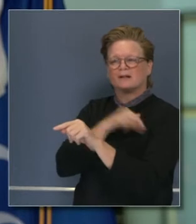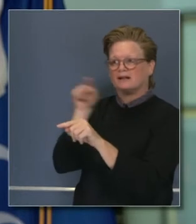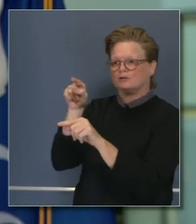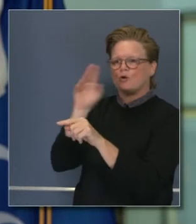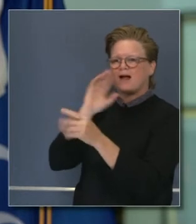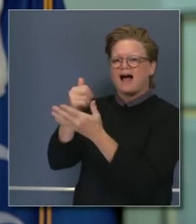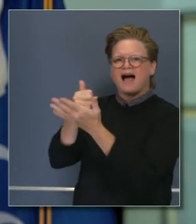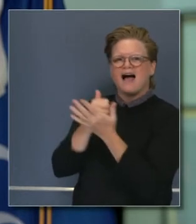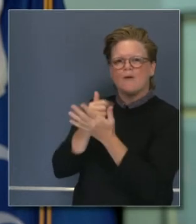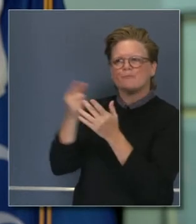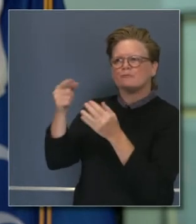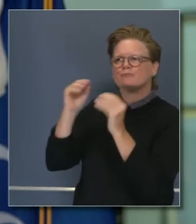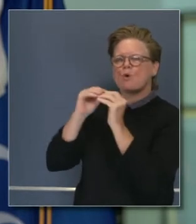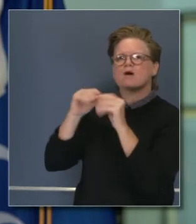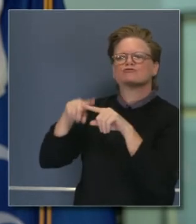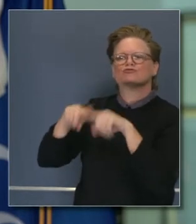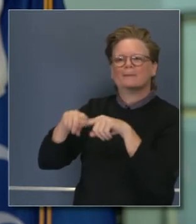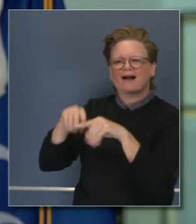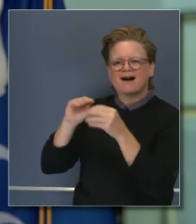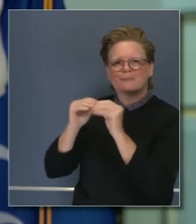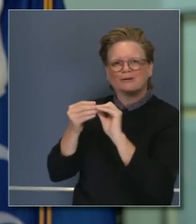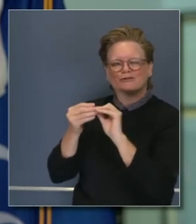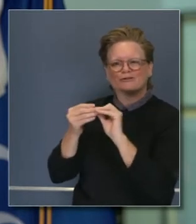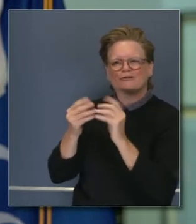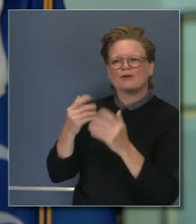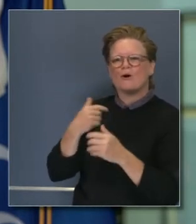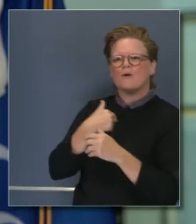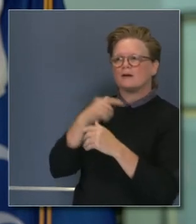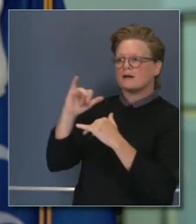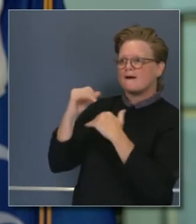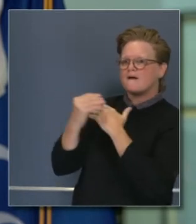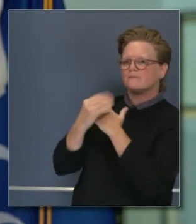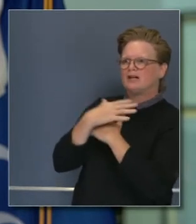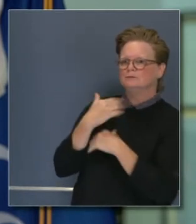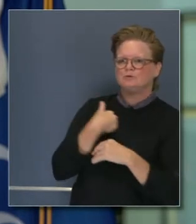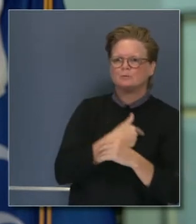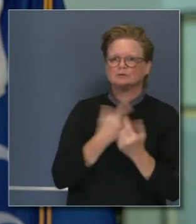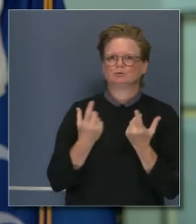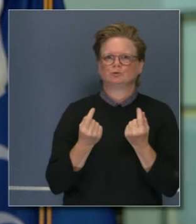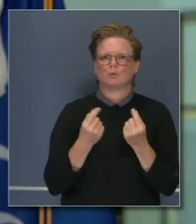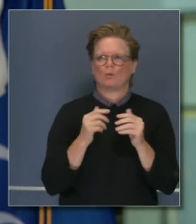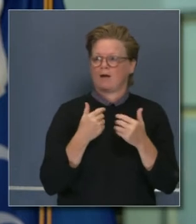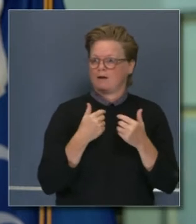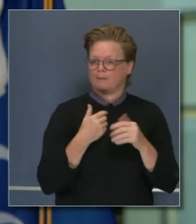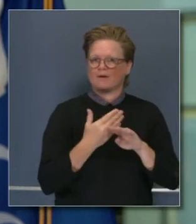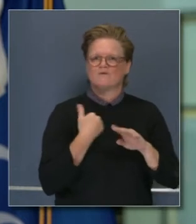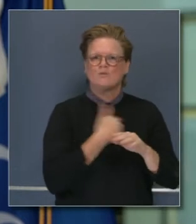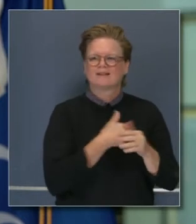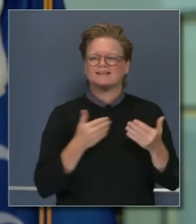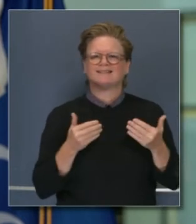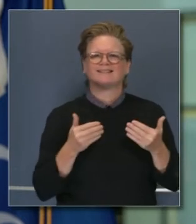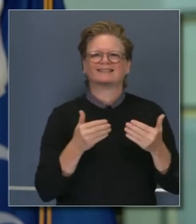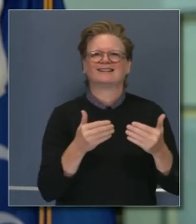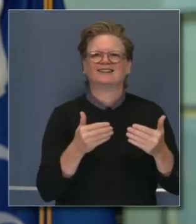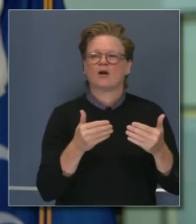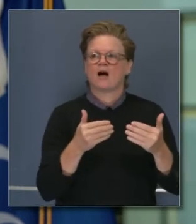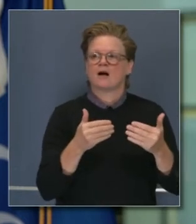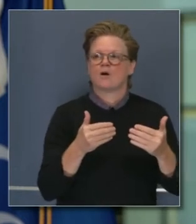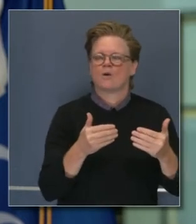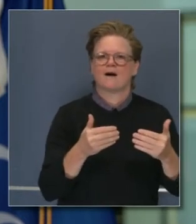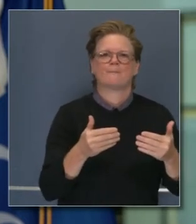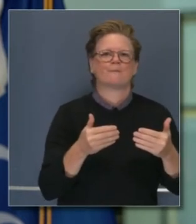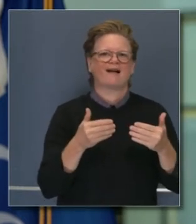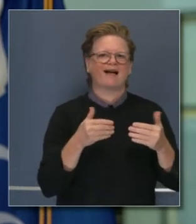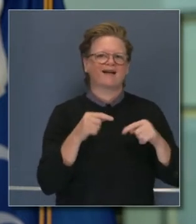estas cifras van a ser más fiables, más fidedignas, para ayudarnos a guiarnos en el futuro.